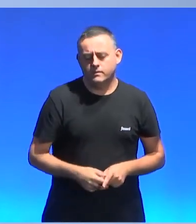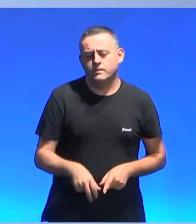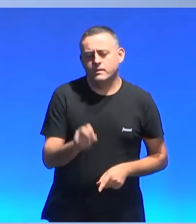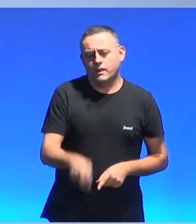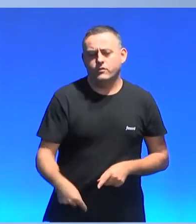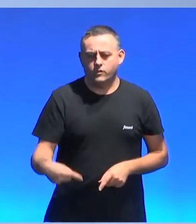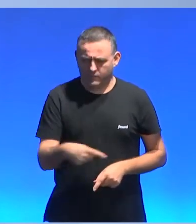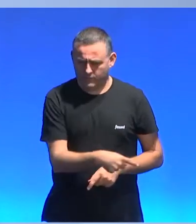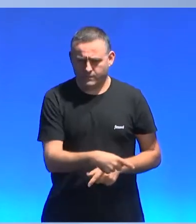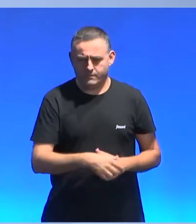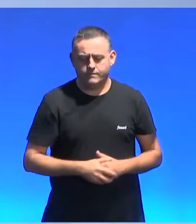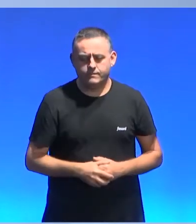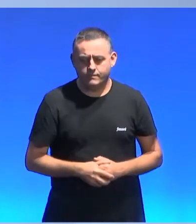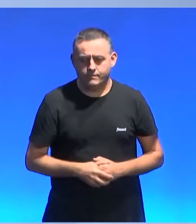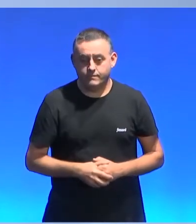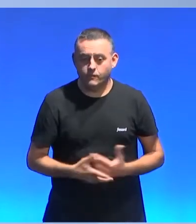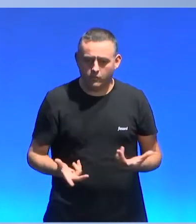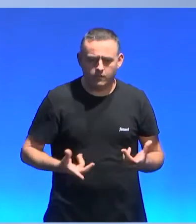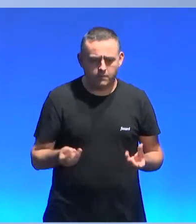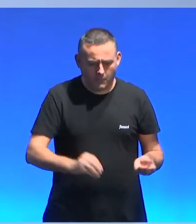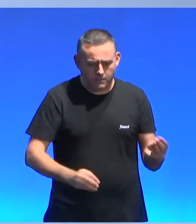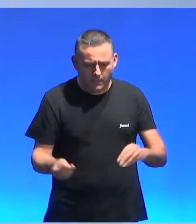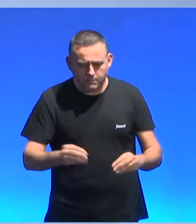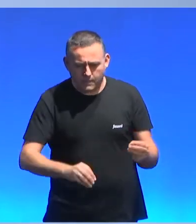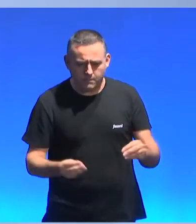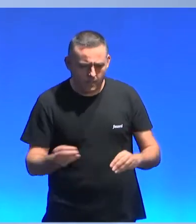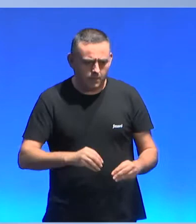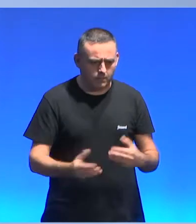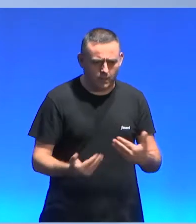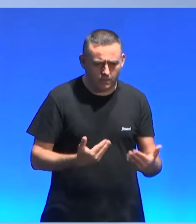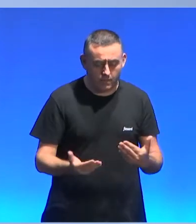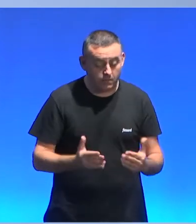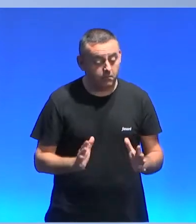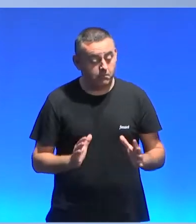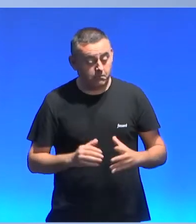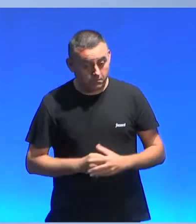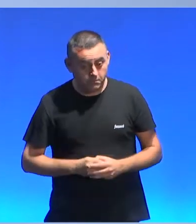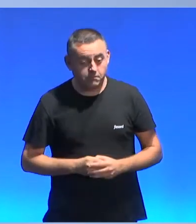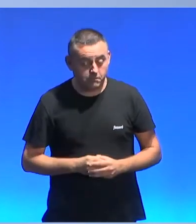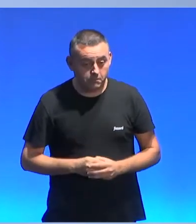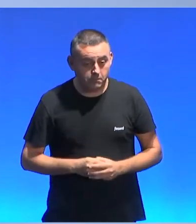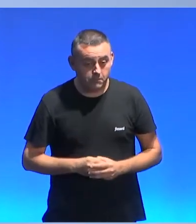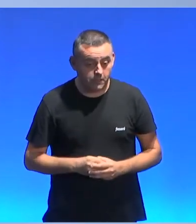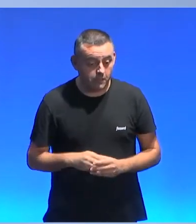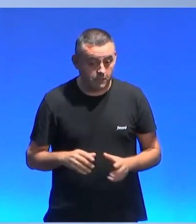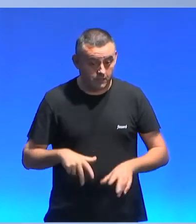y enriqueciendo el debate. Por lo cual, al final, yo digo, bueno, llevo esto.